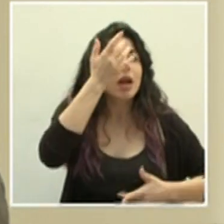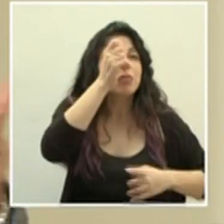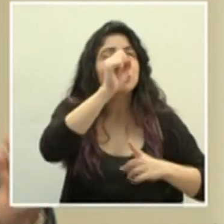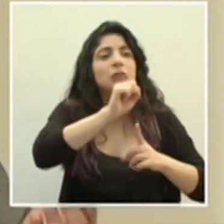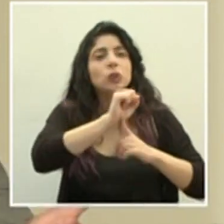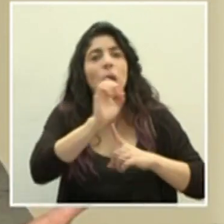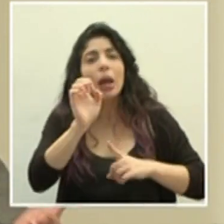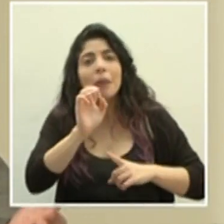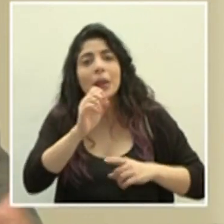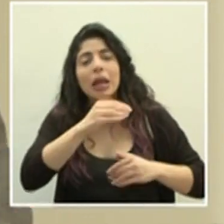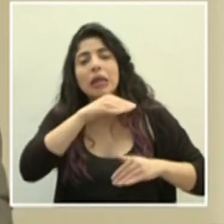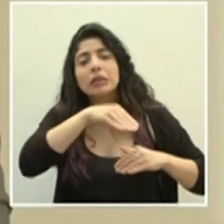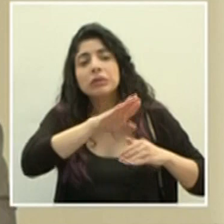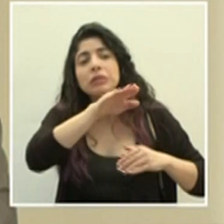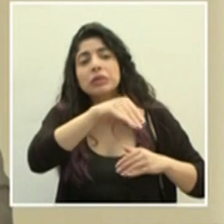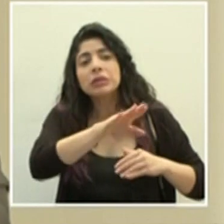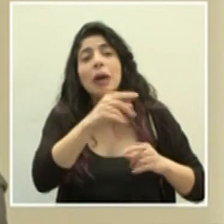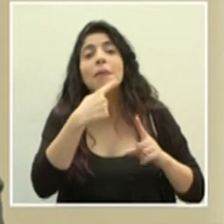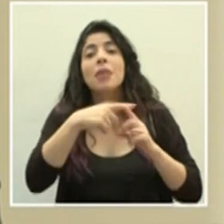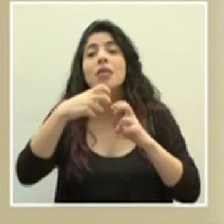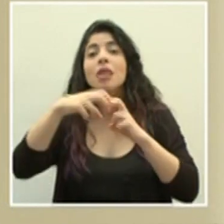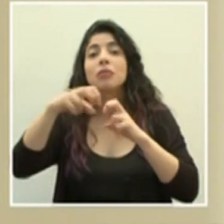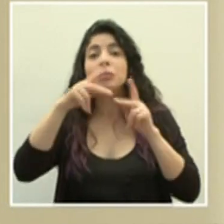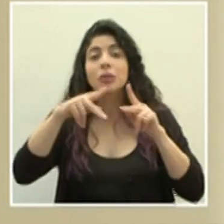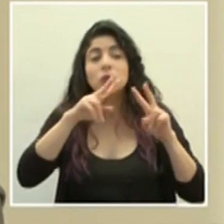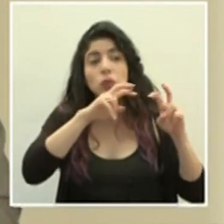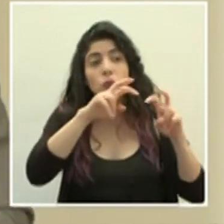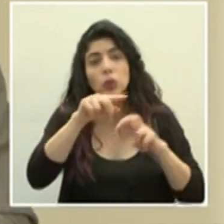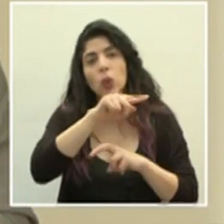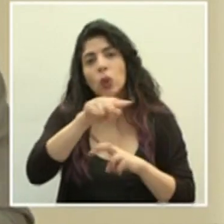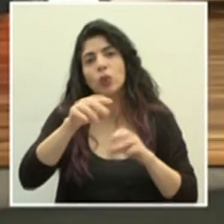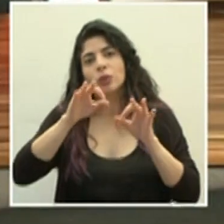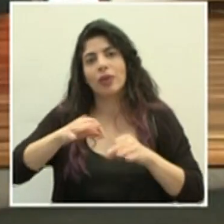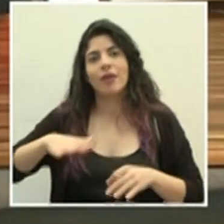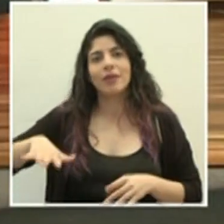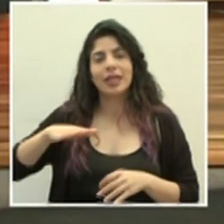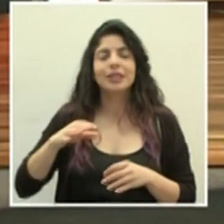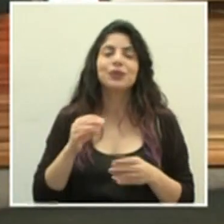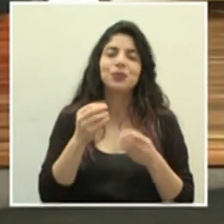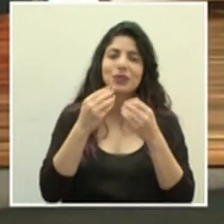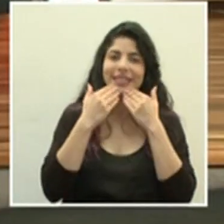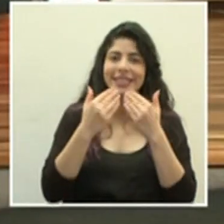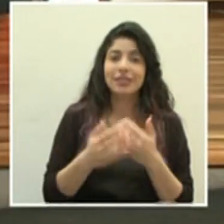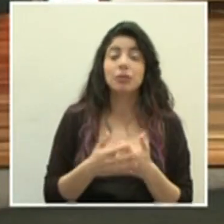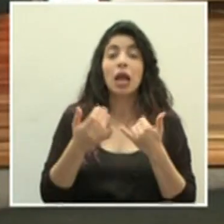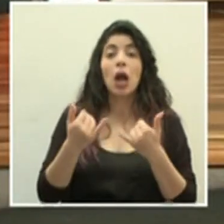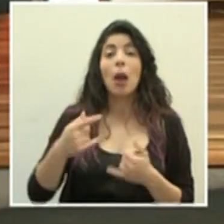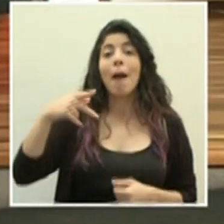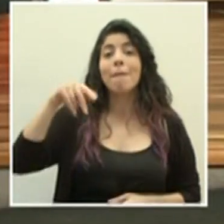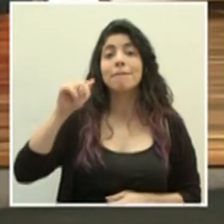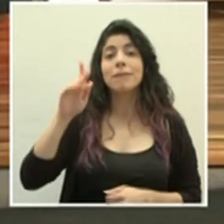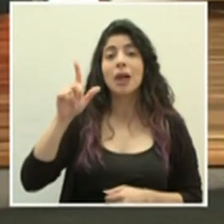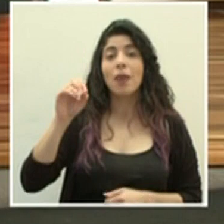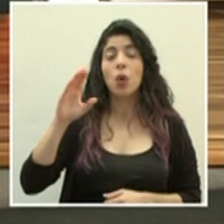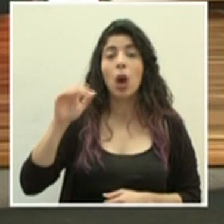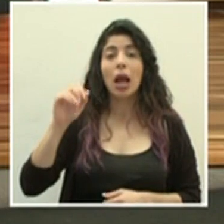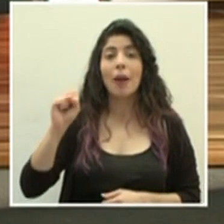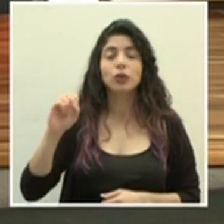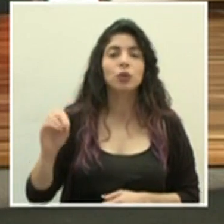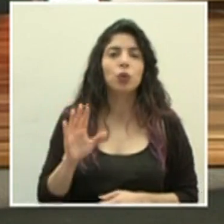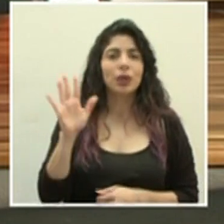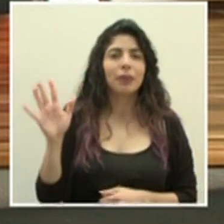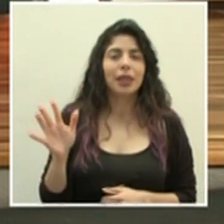situación de emergencia y también las condiciones de movilidad de las personas. Muchísimas gracias. Continuamos con el colega Pablo Campos de